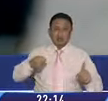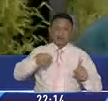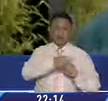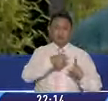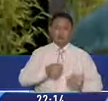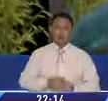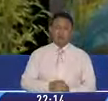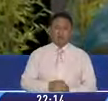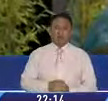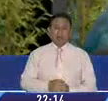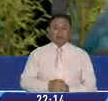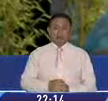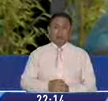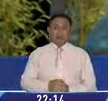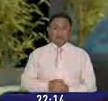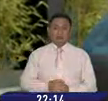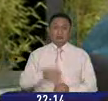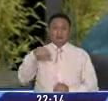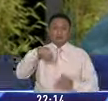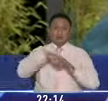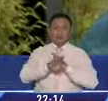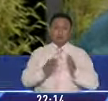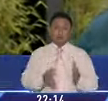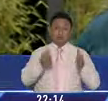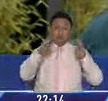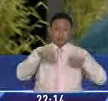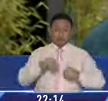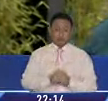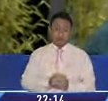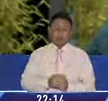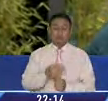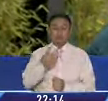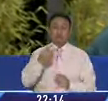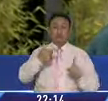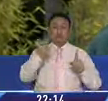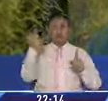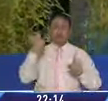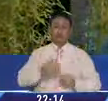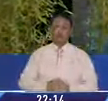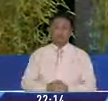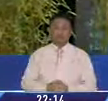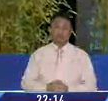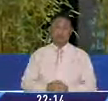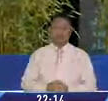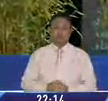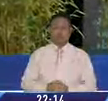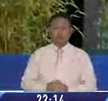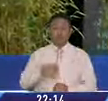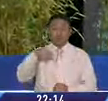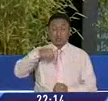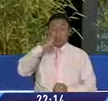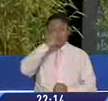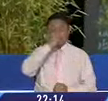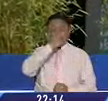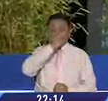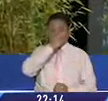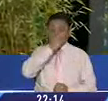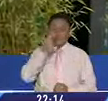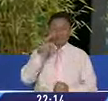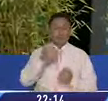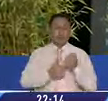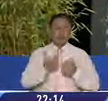atacaron. Le persiguen y él quiso entrar a un edificio, pero afuera le dieron 2 tiros en las piernas. una situación insostenible. Y el